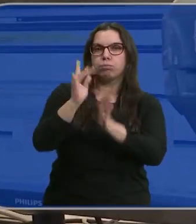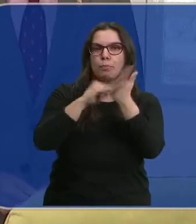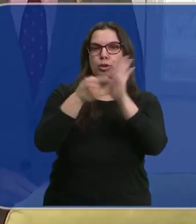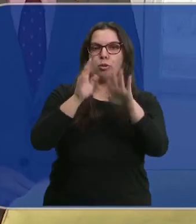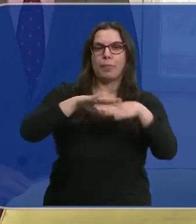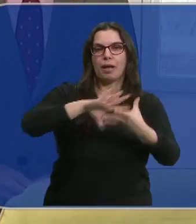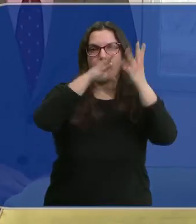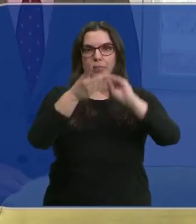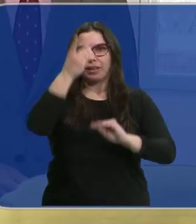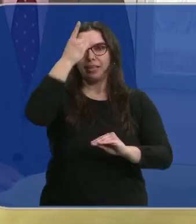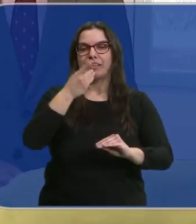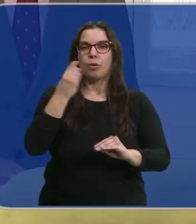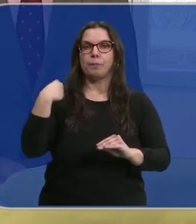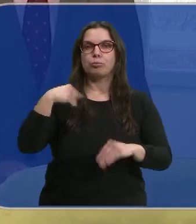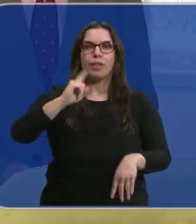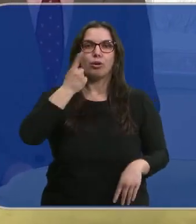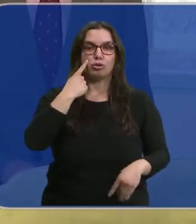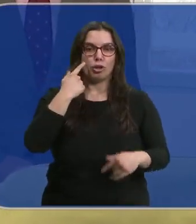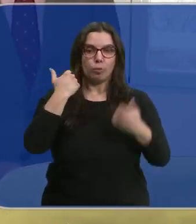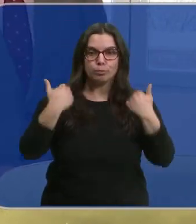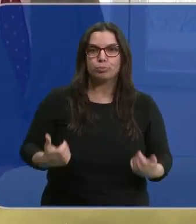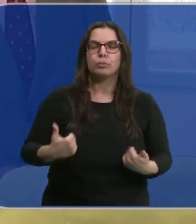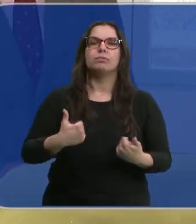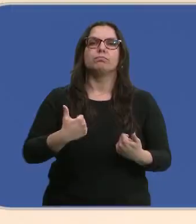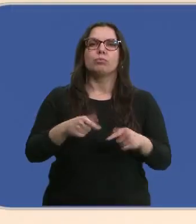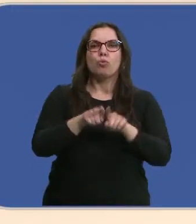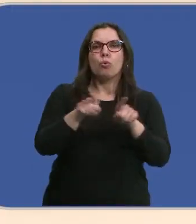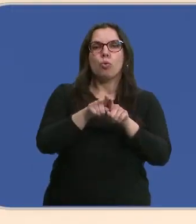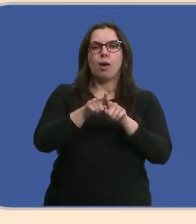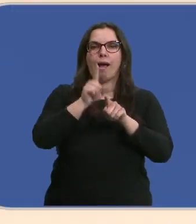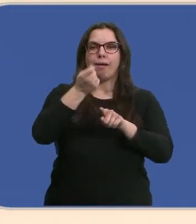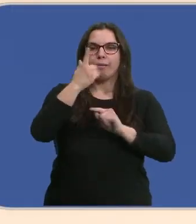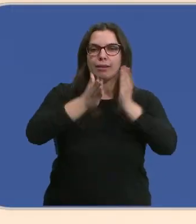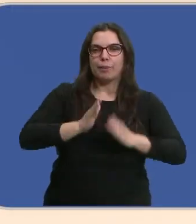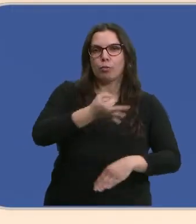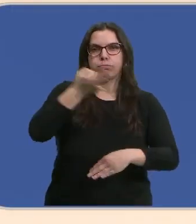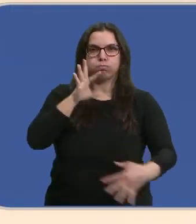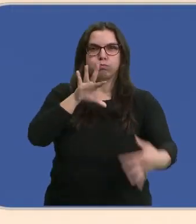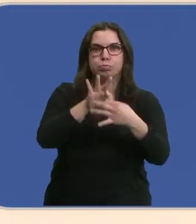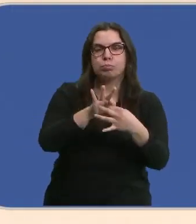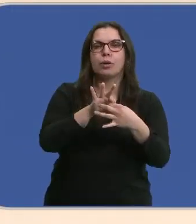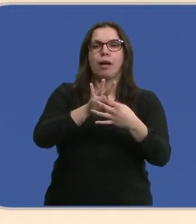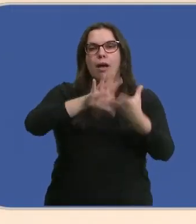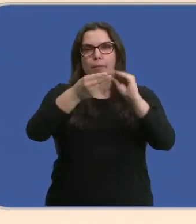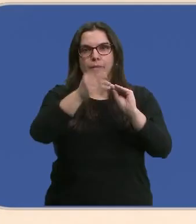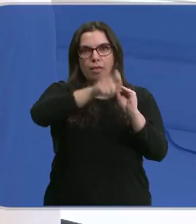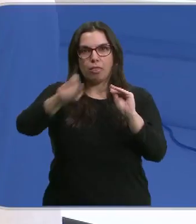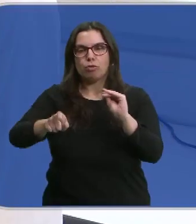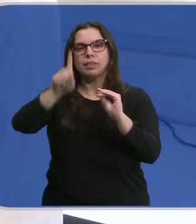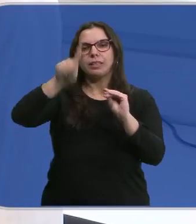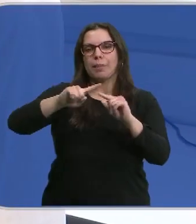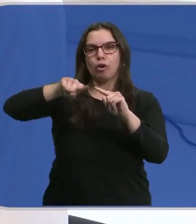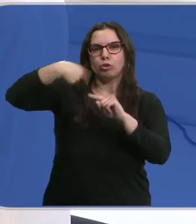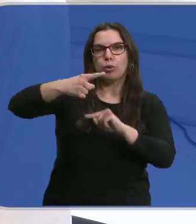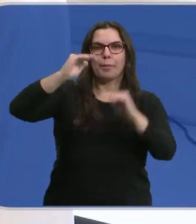digitalización en la anatomía patológica y así conseguir diagnósticos y tratamientos más eficaces, subjetivos y con menores